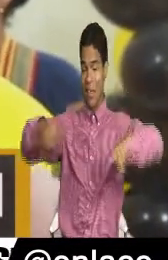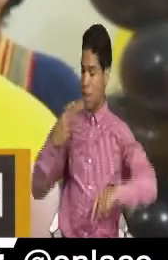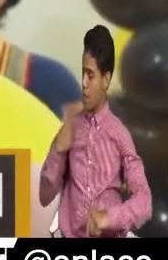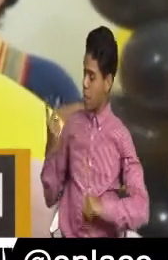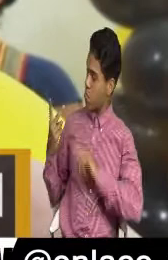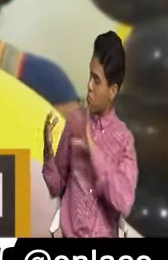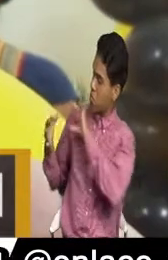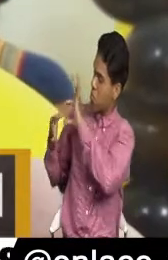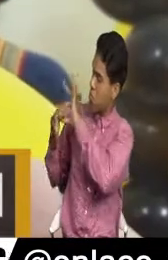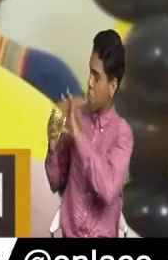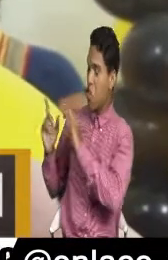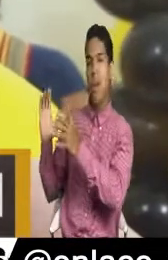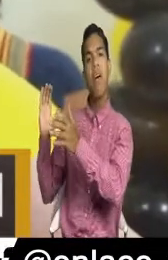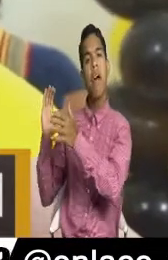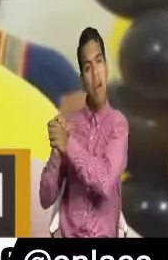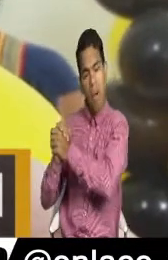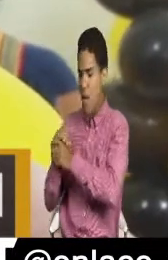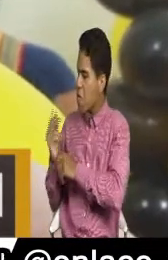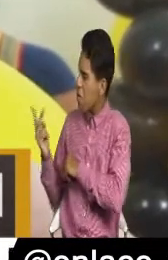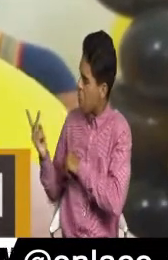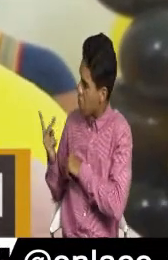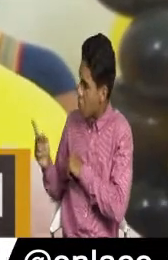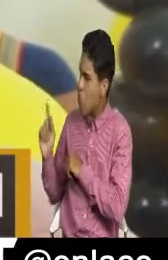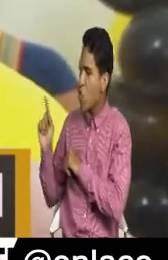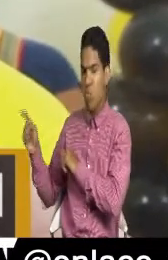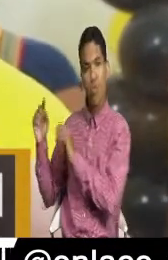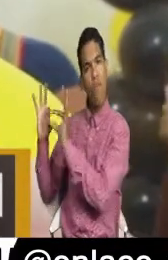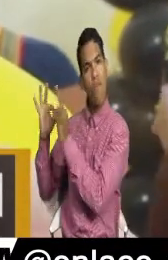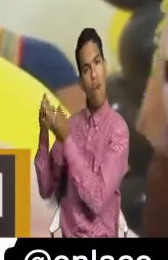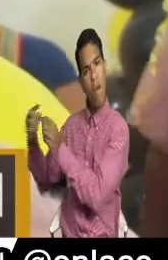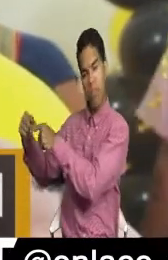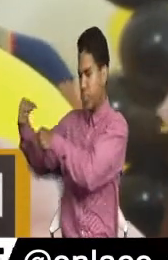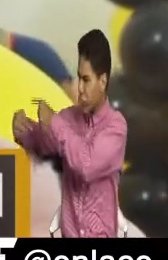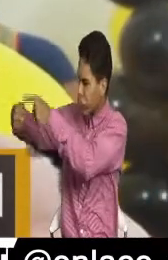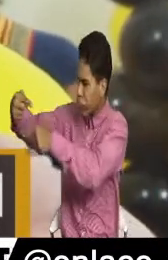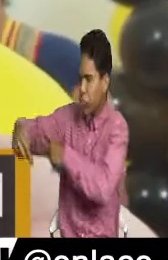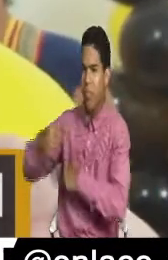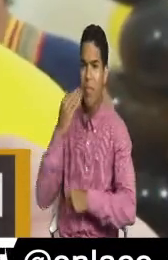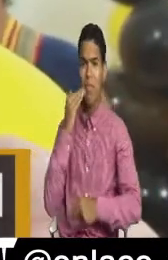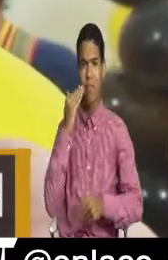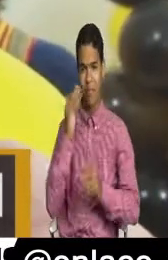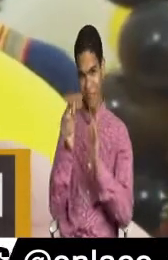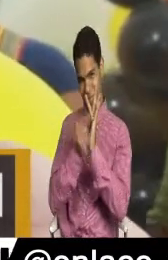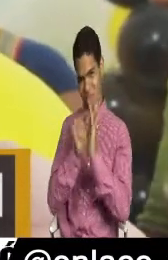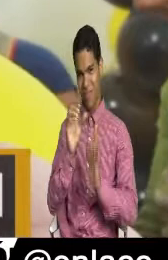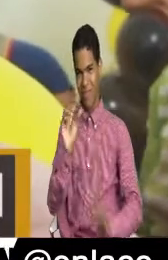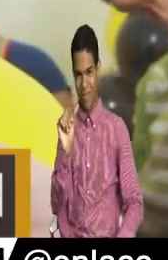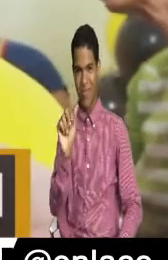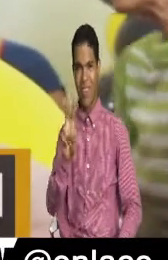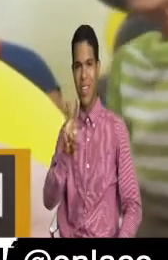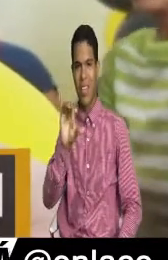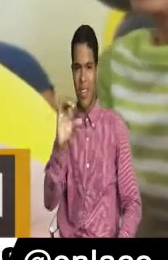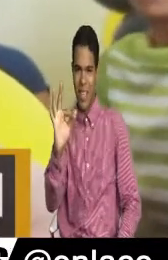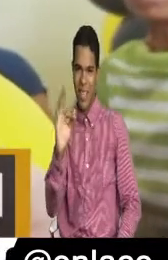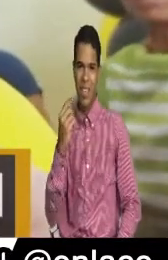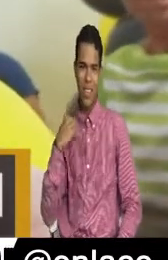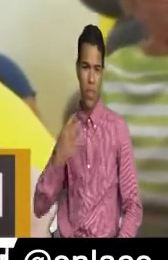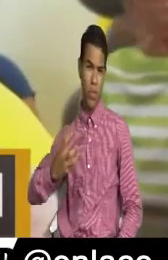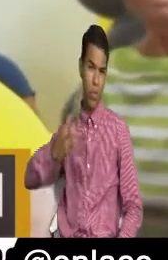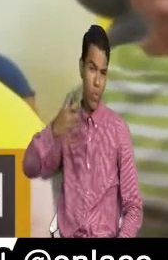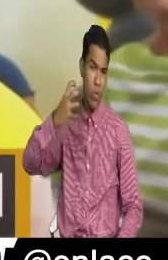hermosa amistad con él, con su esposa Vicky, que se adelantó su partida ya